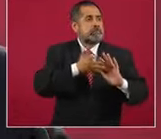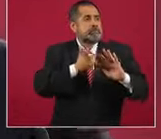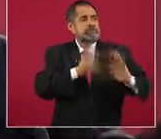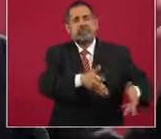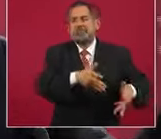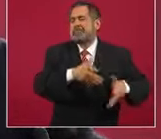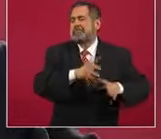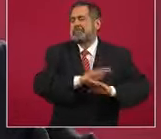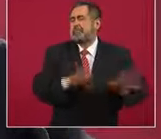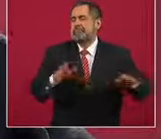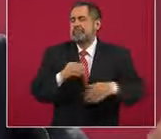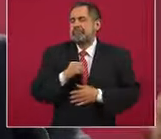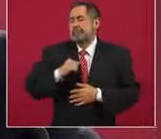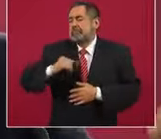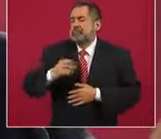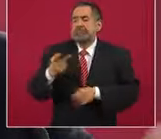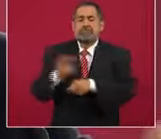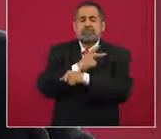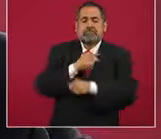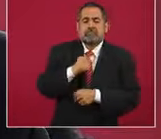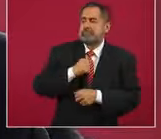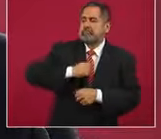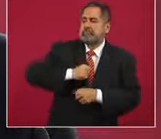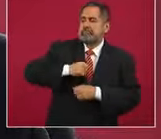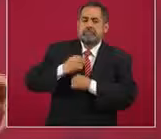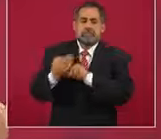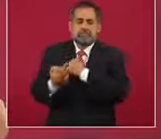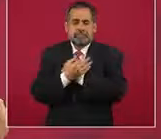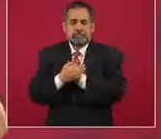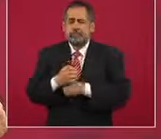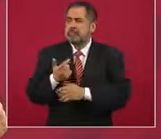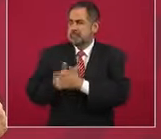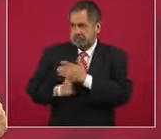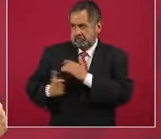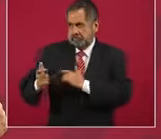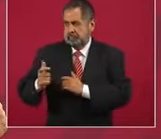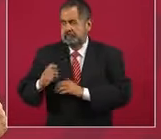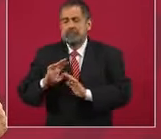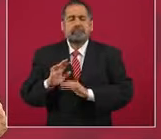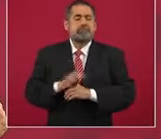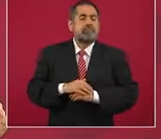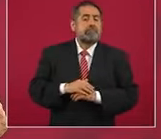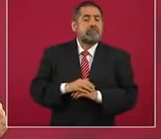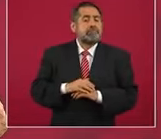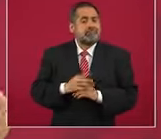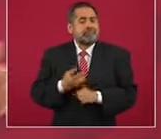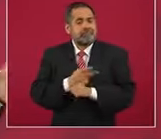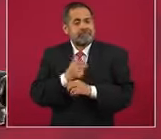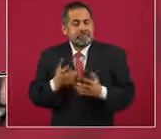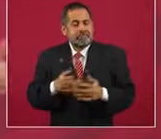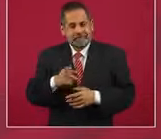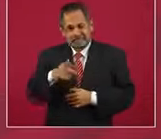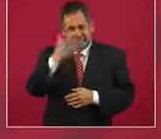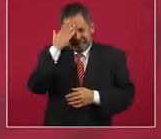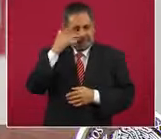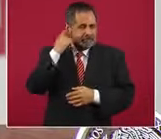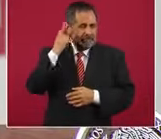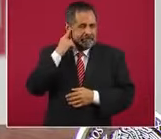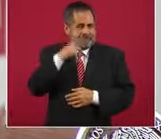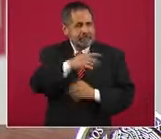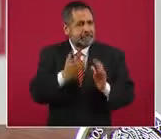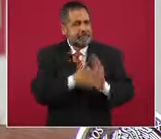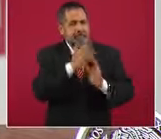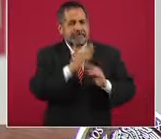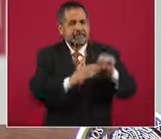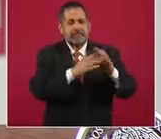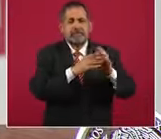porque había influencias, porque habían dado sobornos, moches. El caso de la construcción de